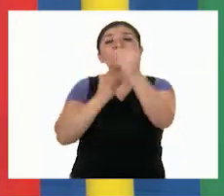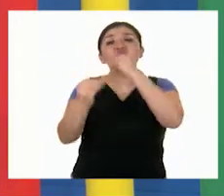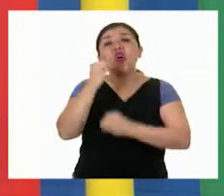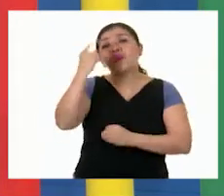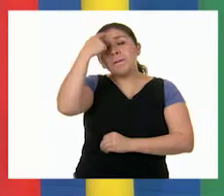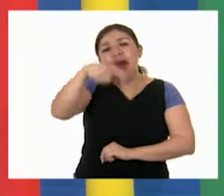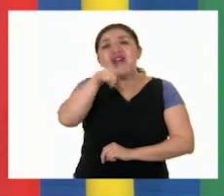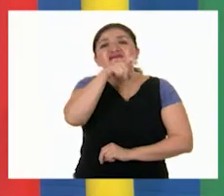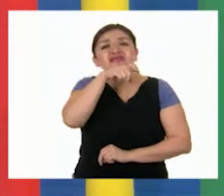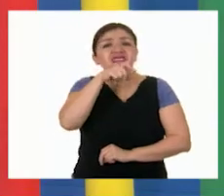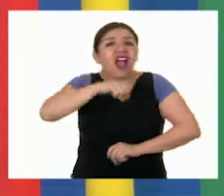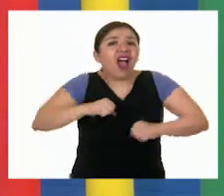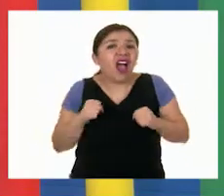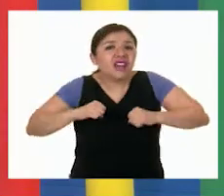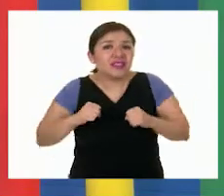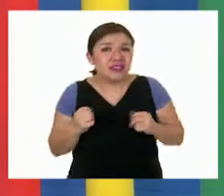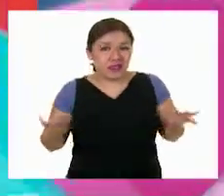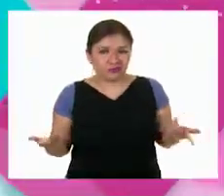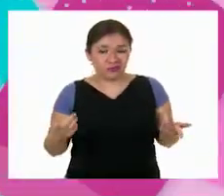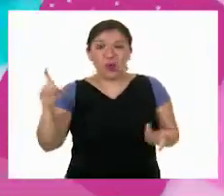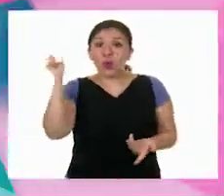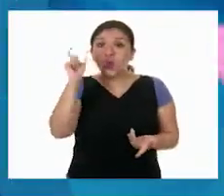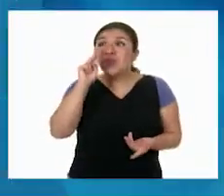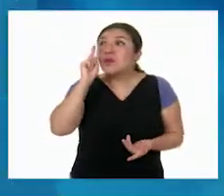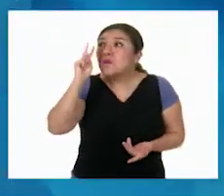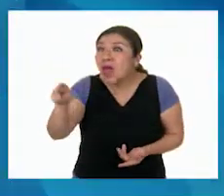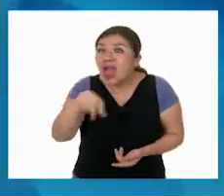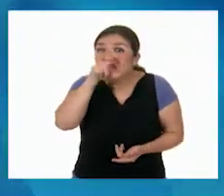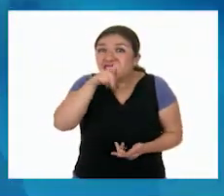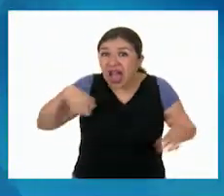a las gallinas. Entonces, cuando ellos